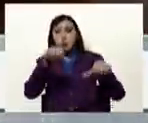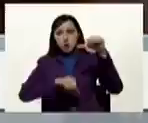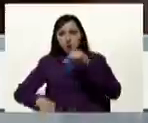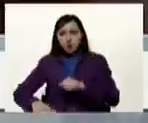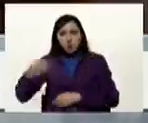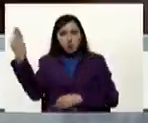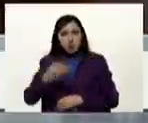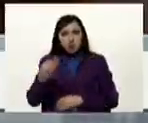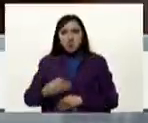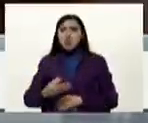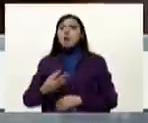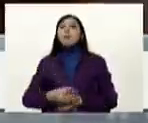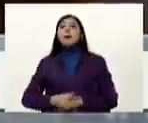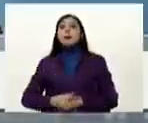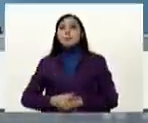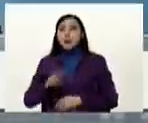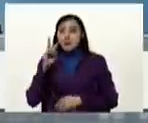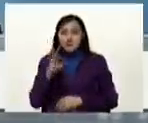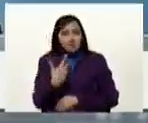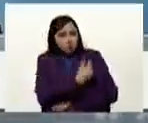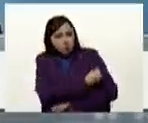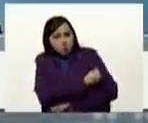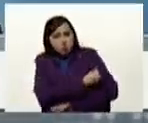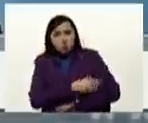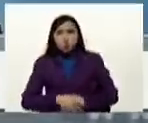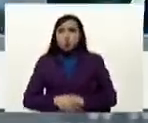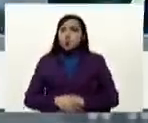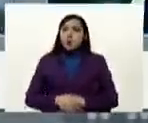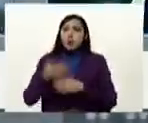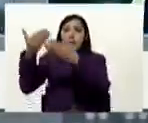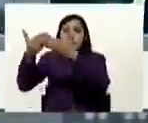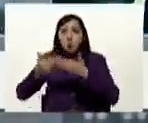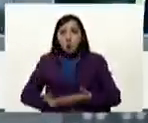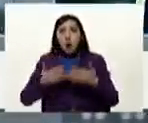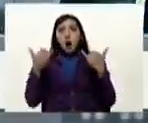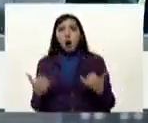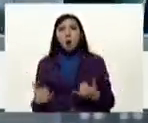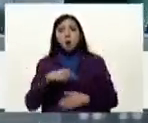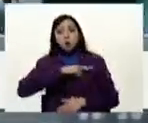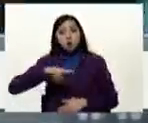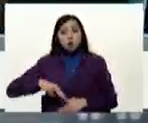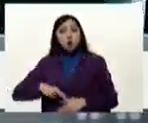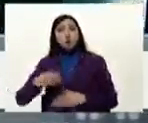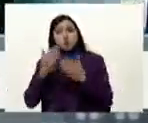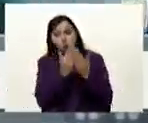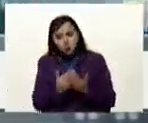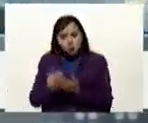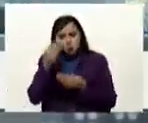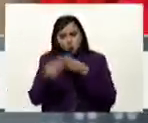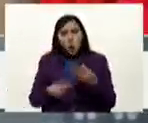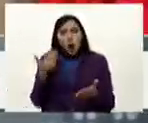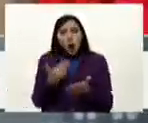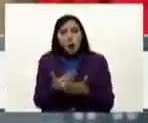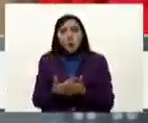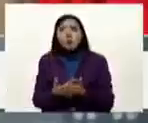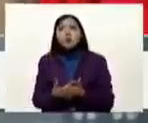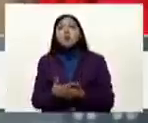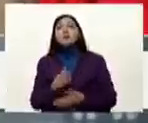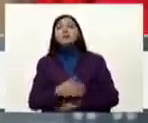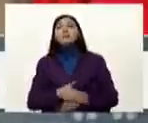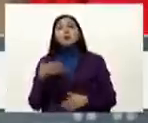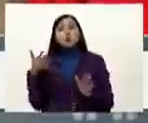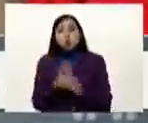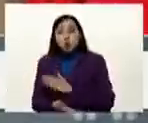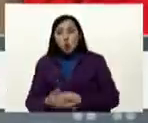está en valoración de las vacunas que están apareciendo. Ahorita nos encontramos estudiando para hacerle propuesta a usted de